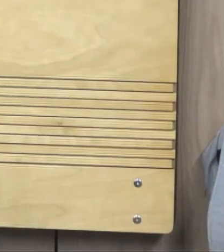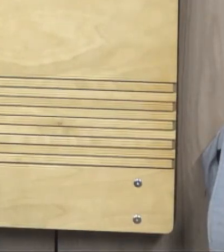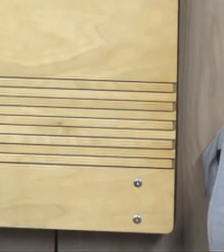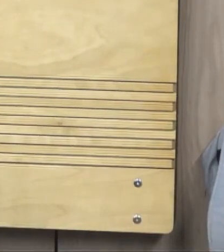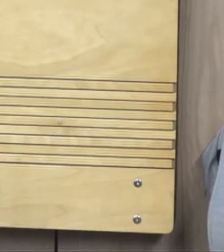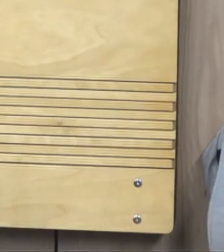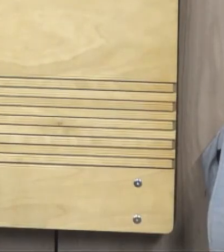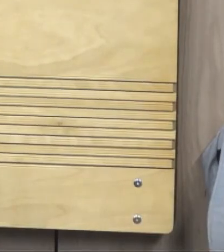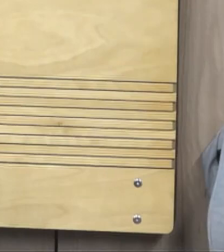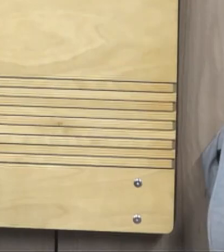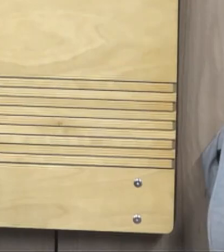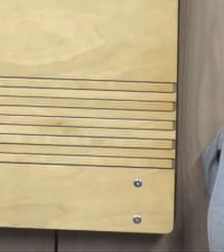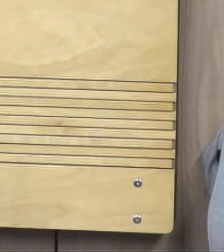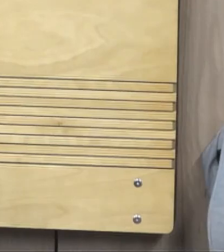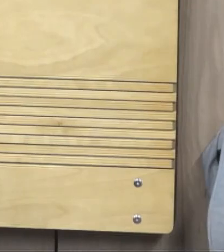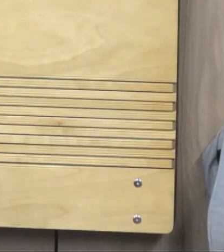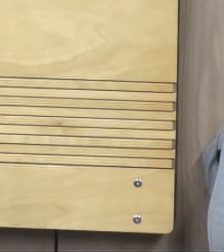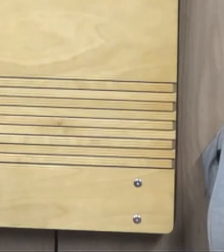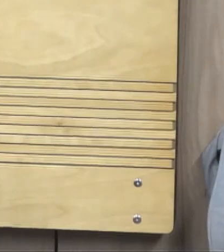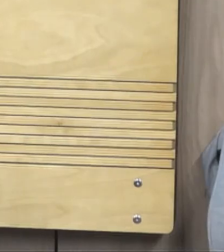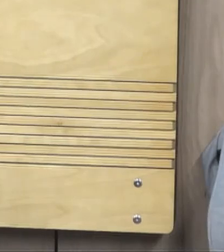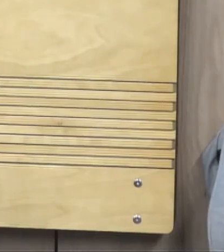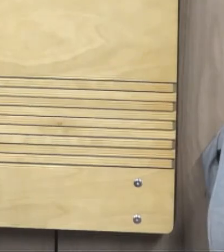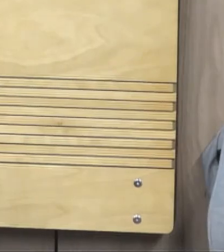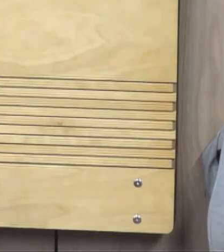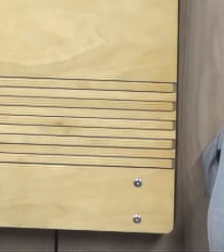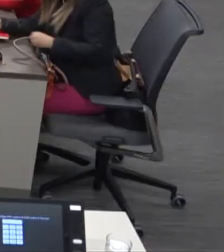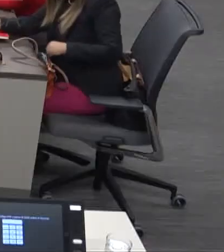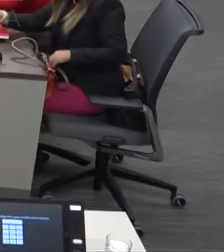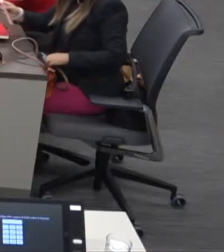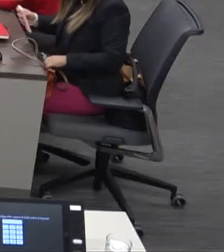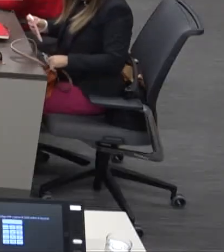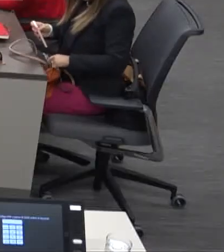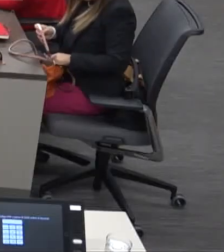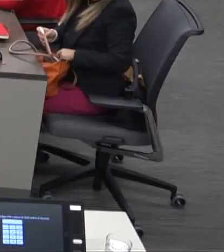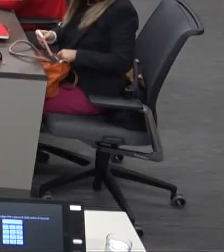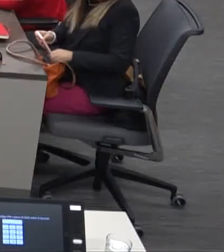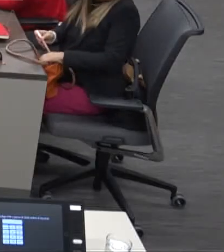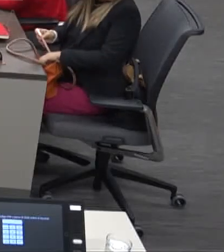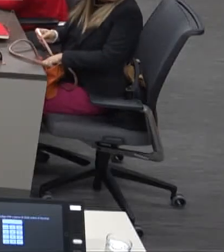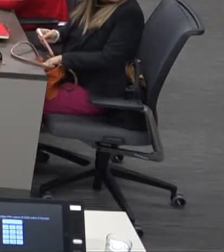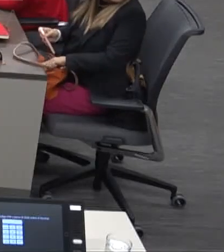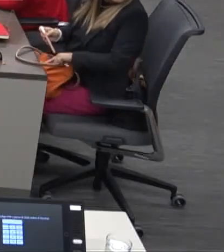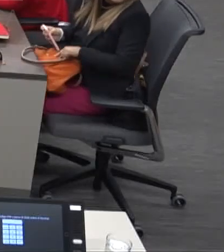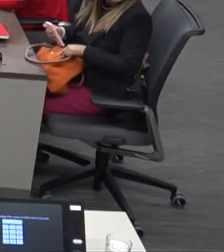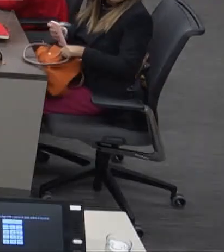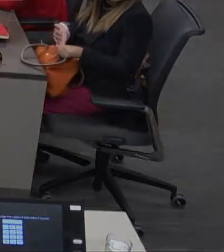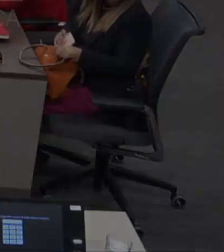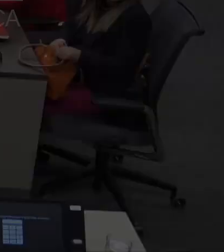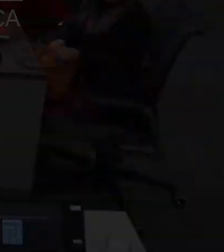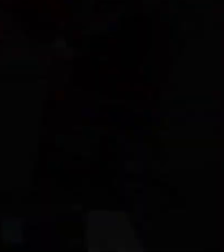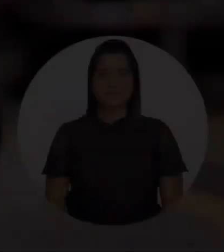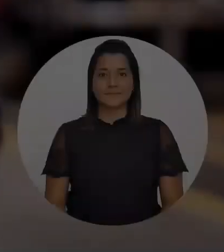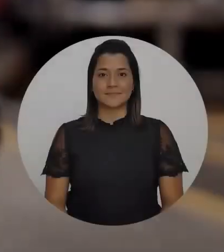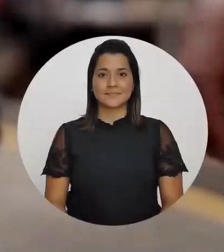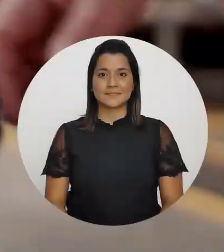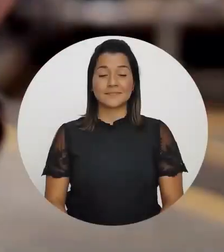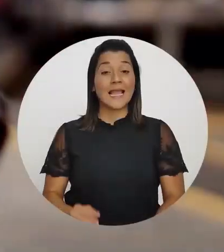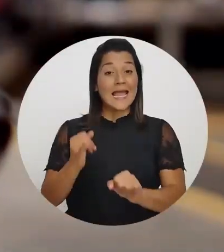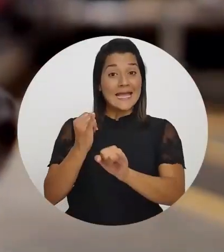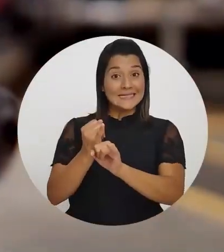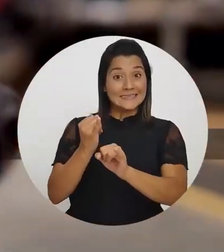impacto positivo precisamente para ese para ese usuario la comisión seguirá en el análisis de dicho proyecto de